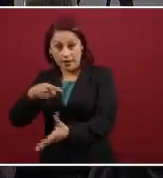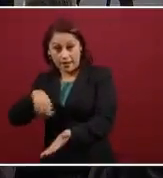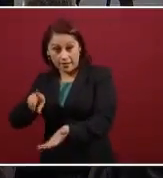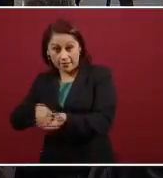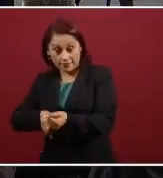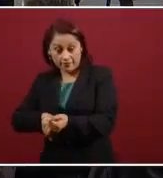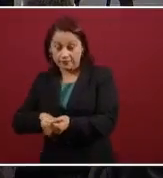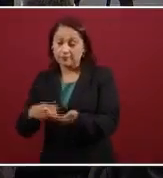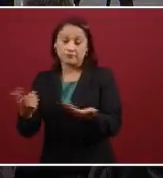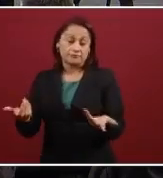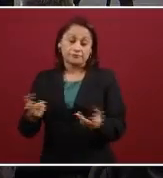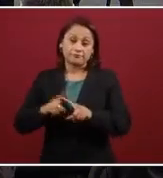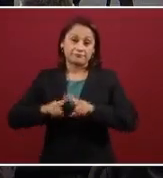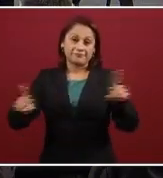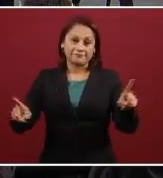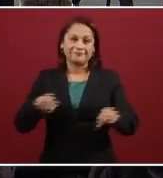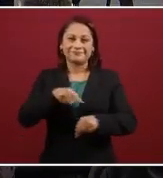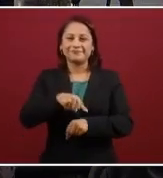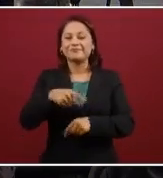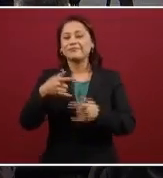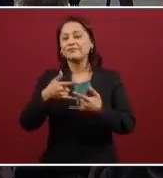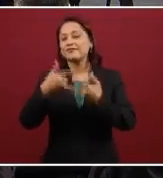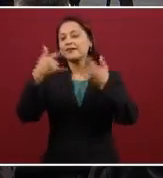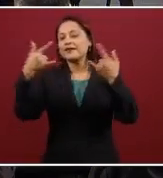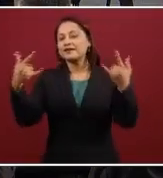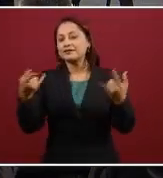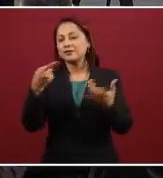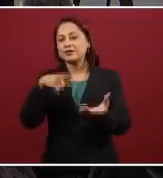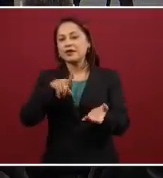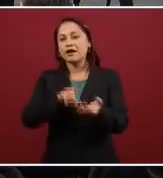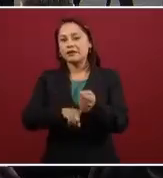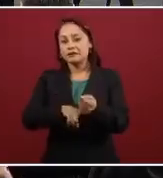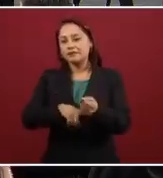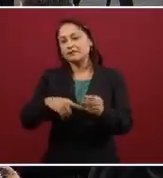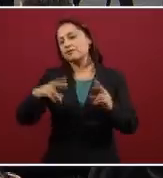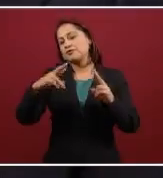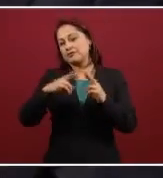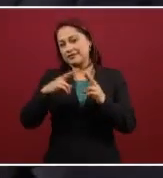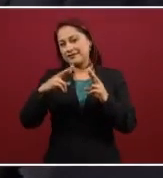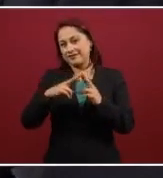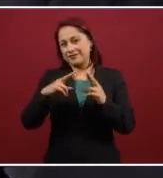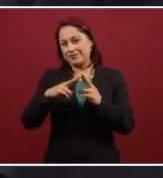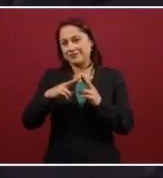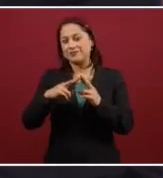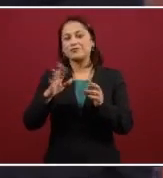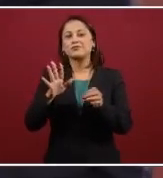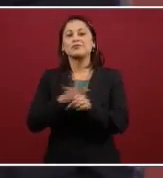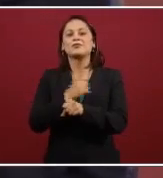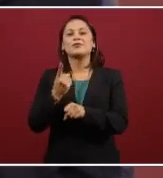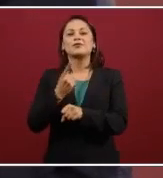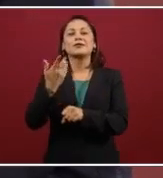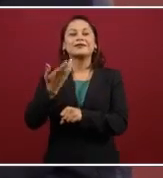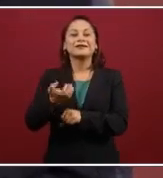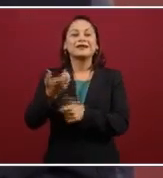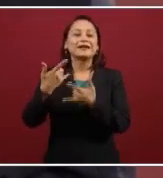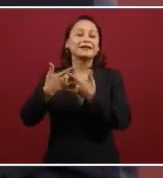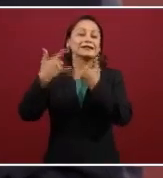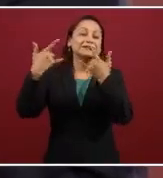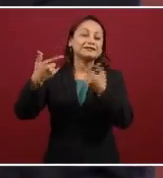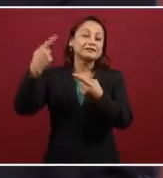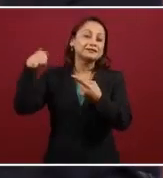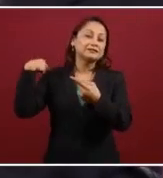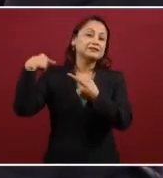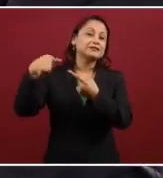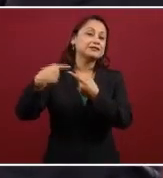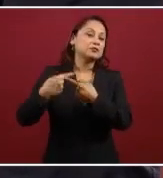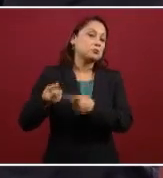porque no es religioso, es la historia de la humanidad. ¿Sí? Entonces, no